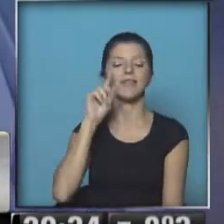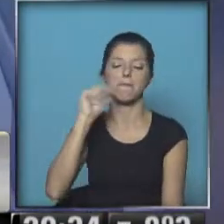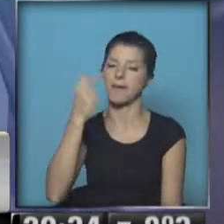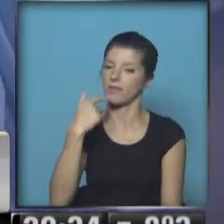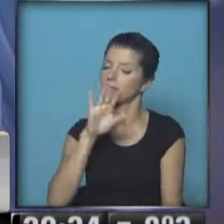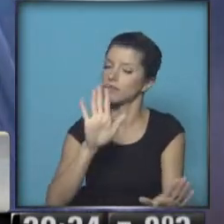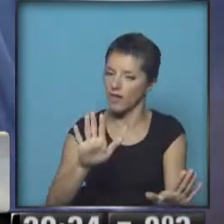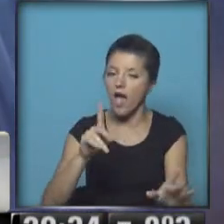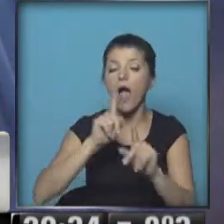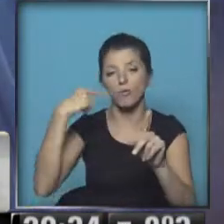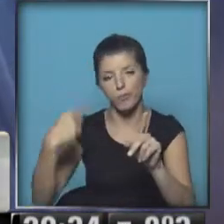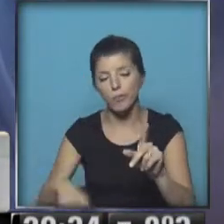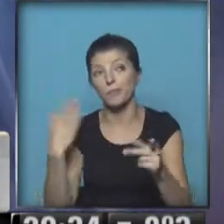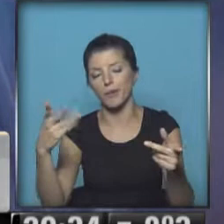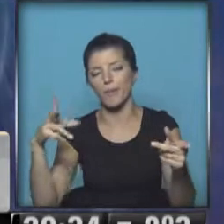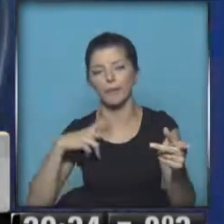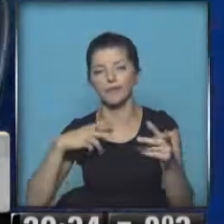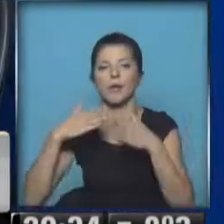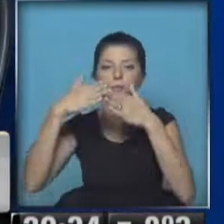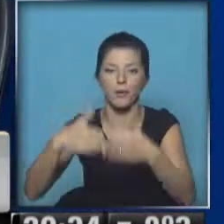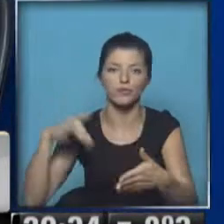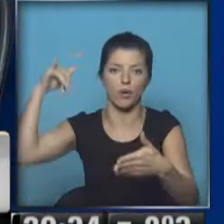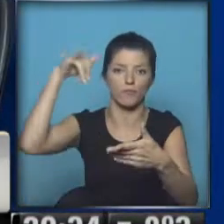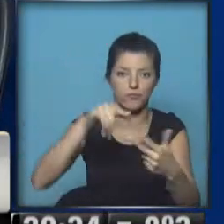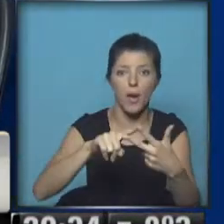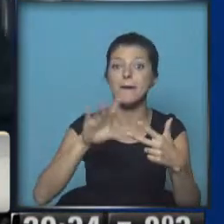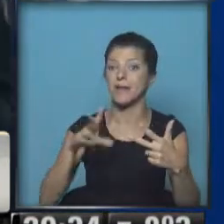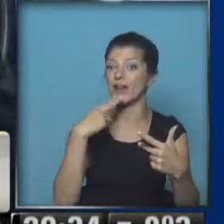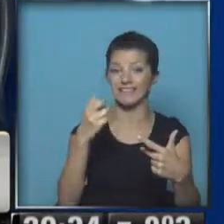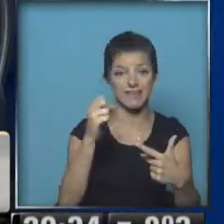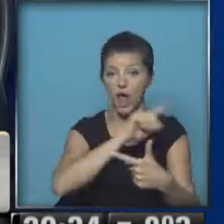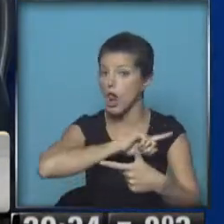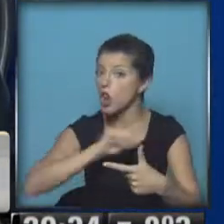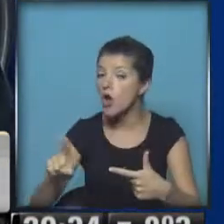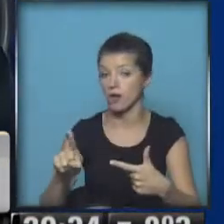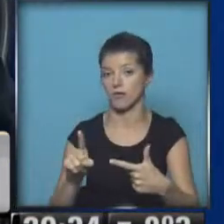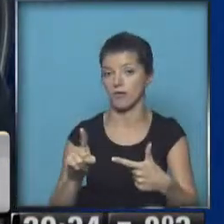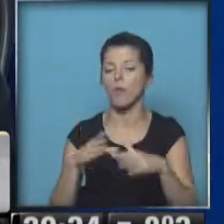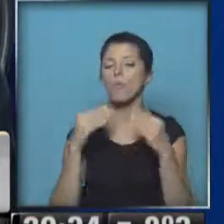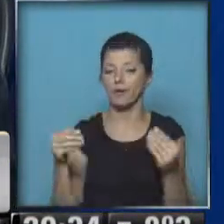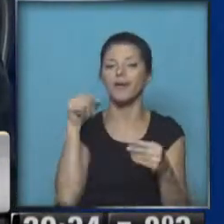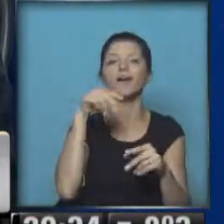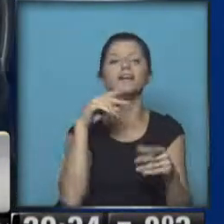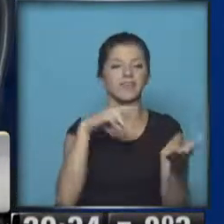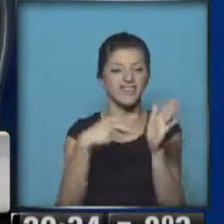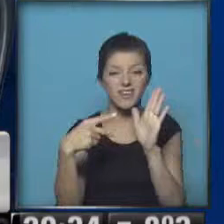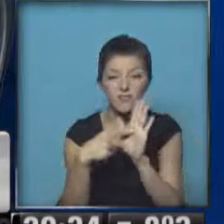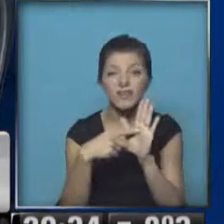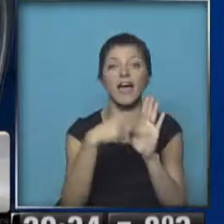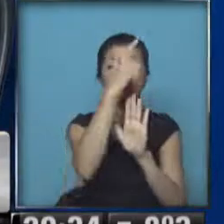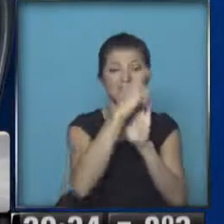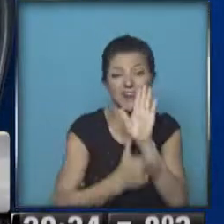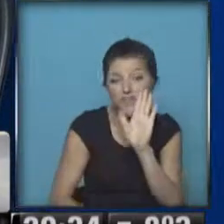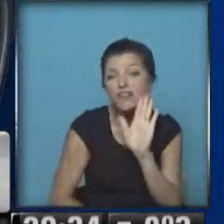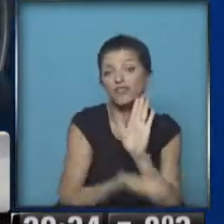llegar a privatizar los puertos, tal vez los aeropuertos, pero la electricidad no, porque esto implicaría aumento de tarifas para los